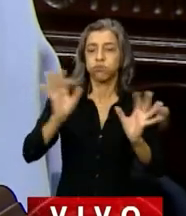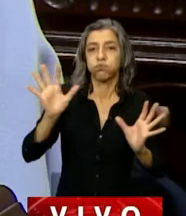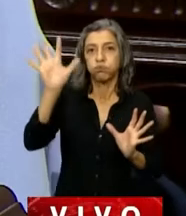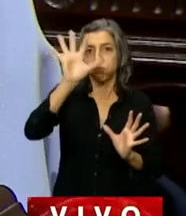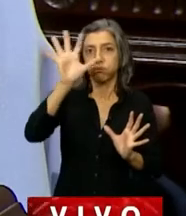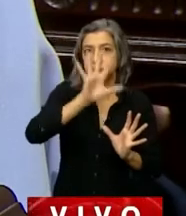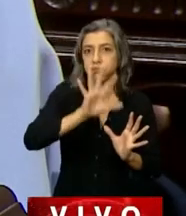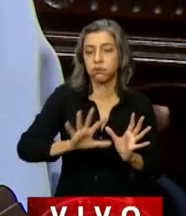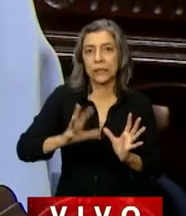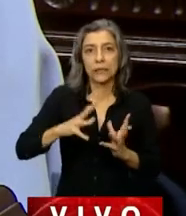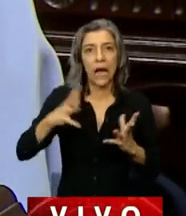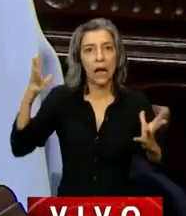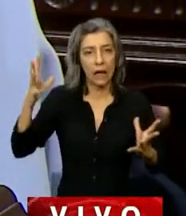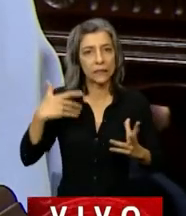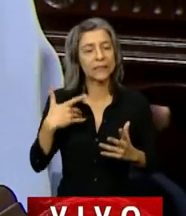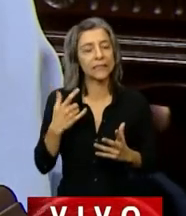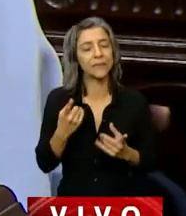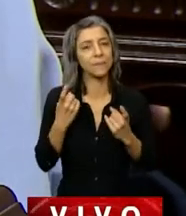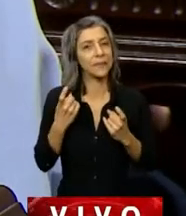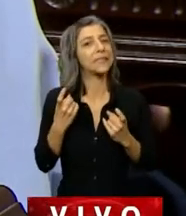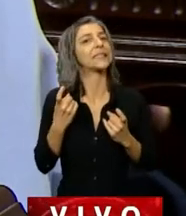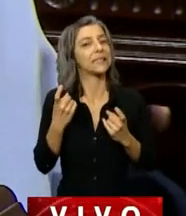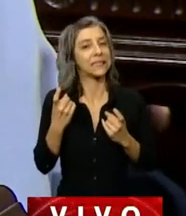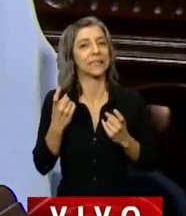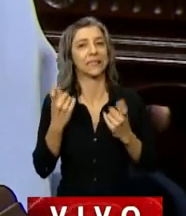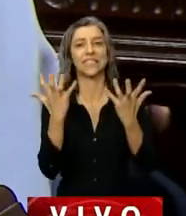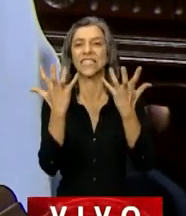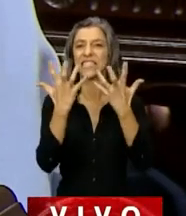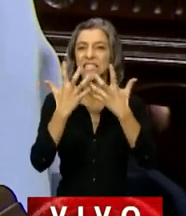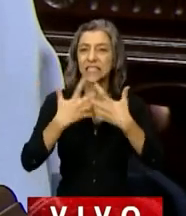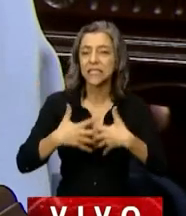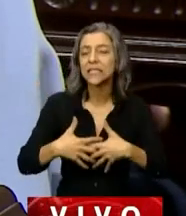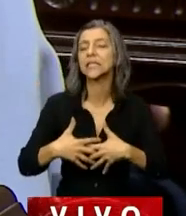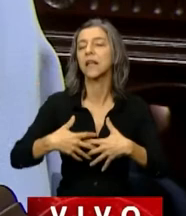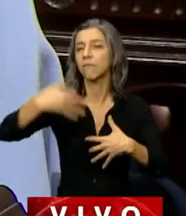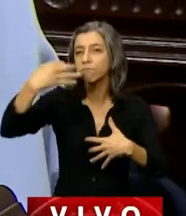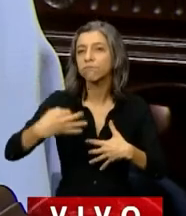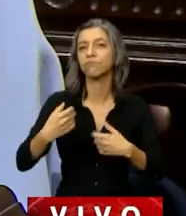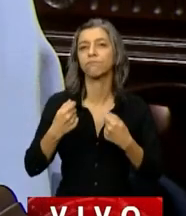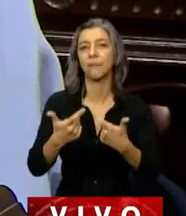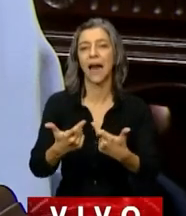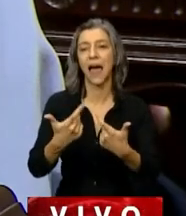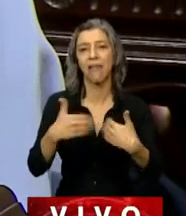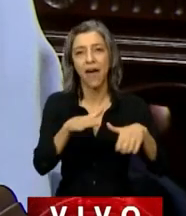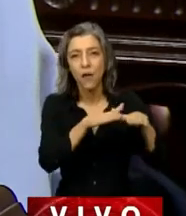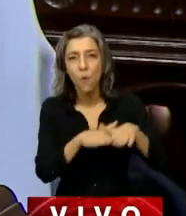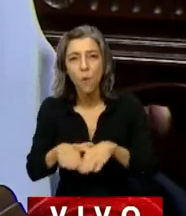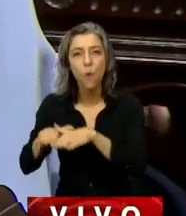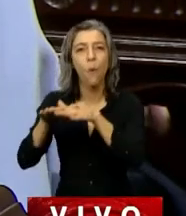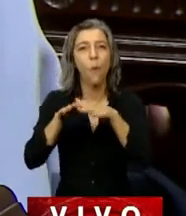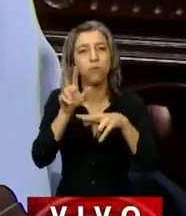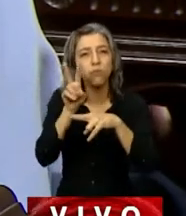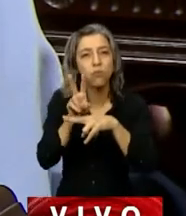sistema integrado que pueda avanzar con equidad y con igualdad. Quiero